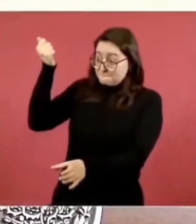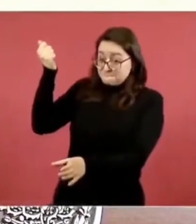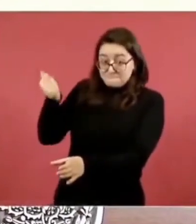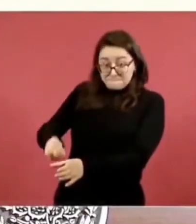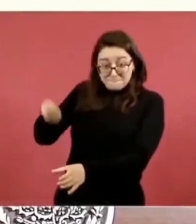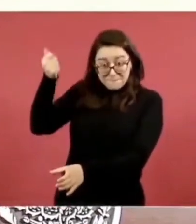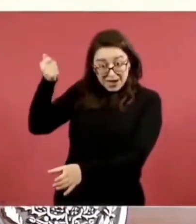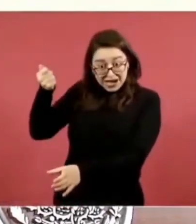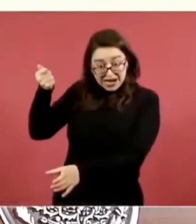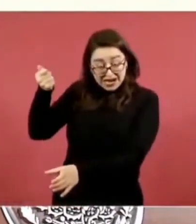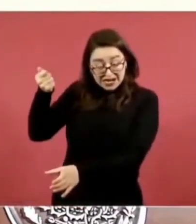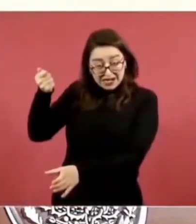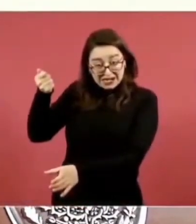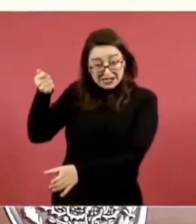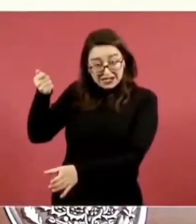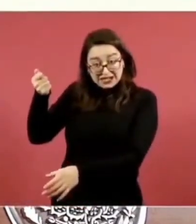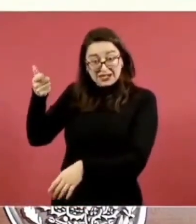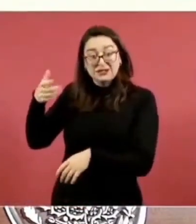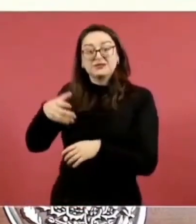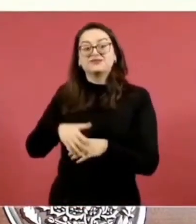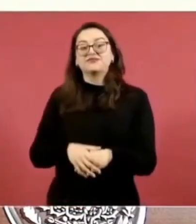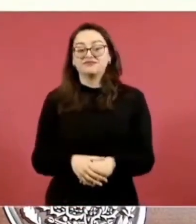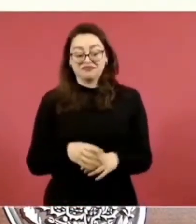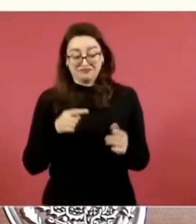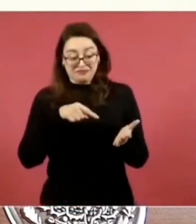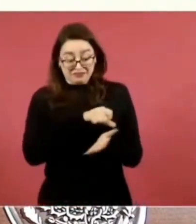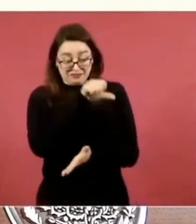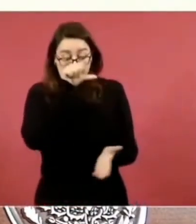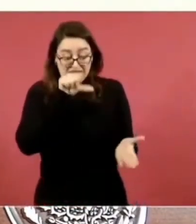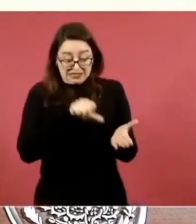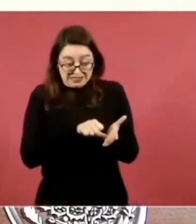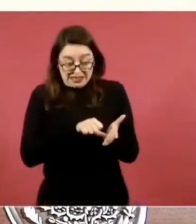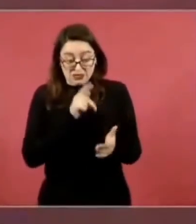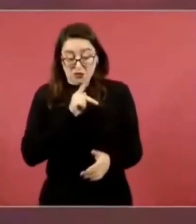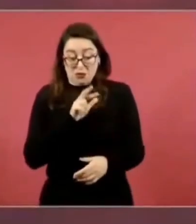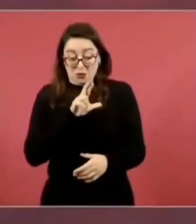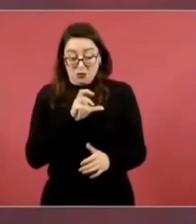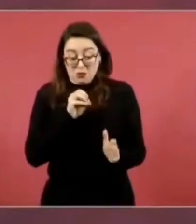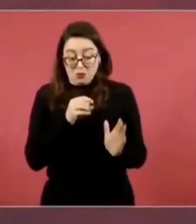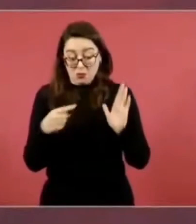hay un boletín